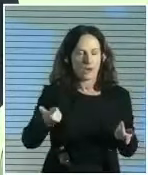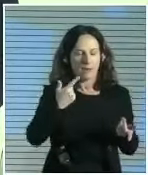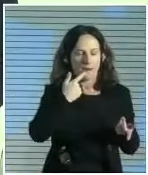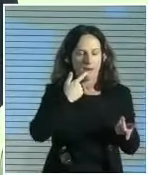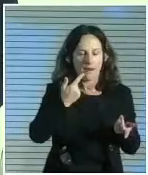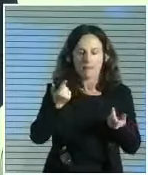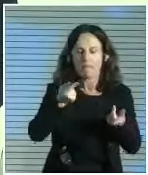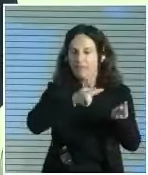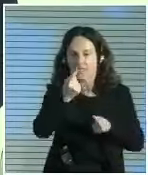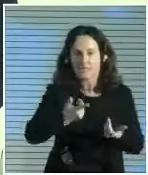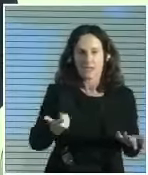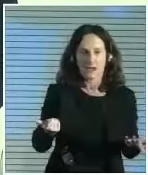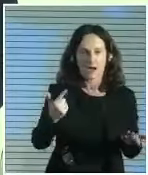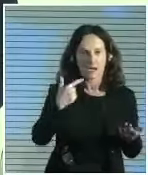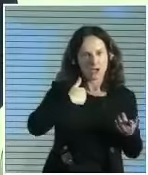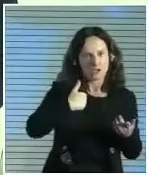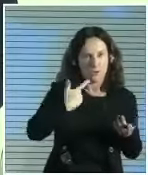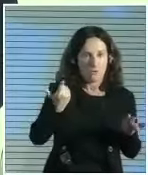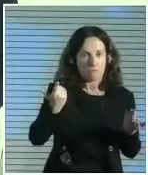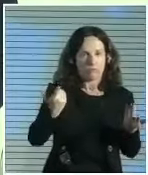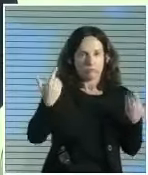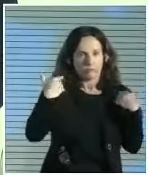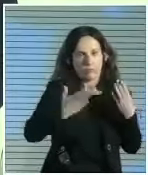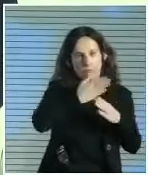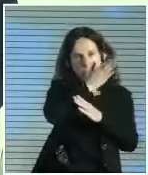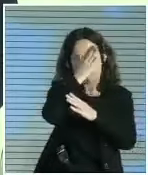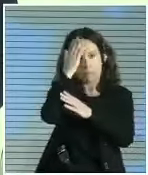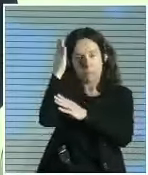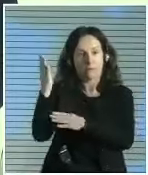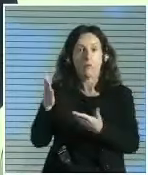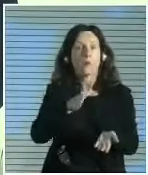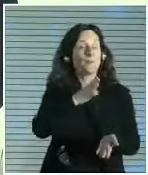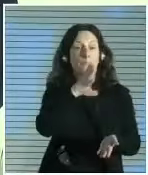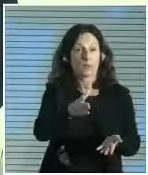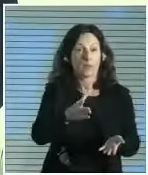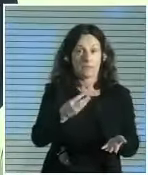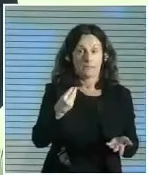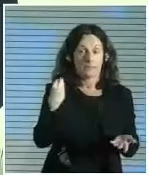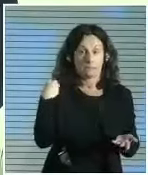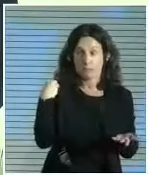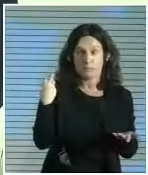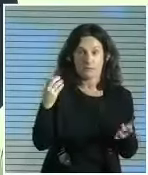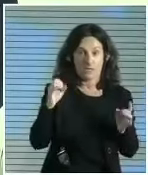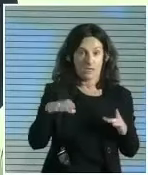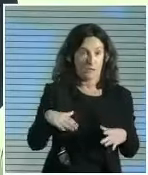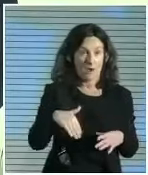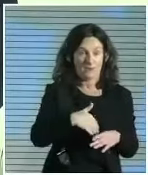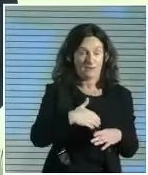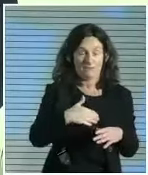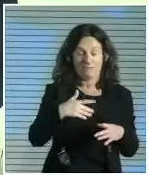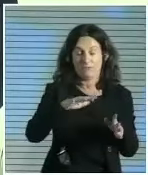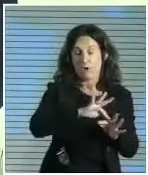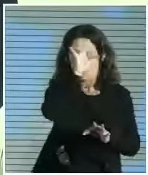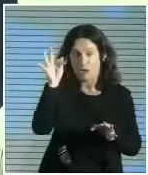porque la pregunta, como todas las que se formulan aquí, que son complejísimas, tiene multitud de respuestas,